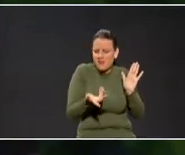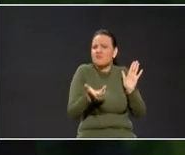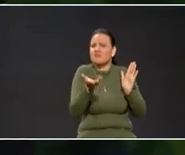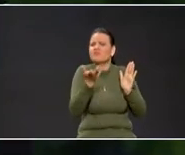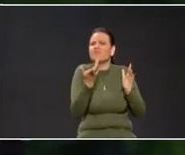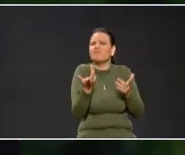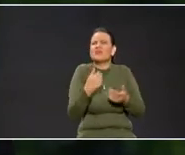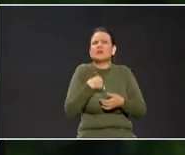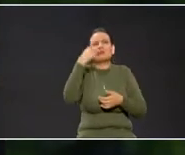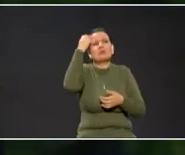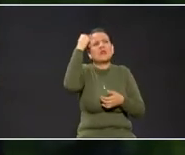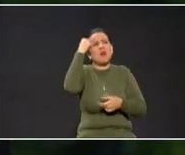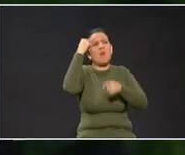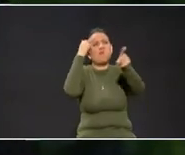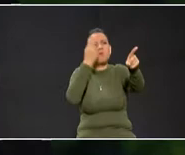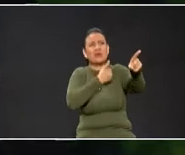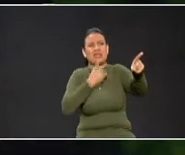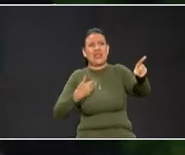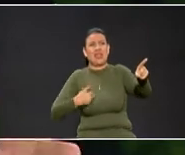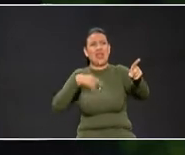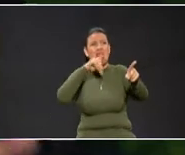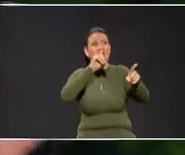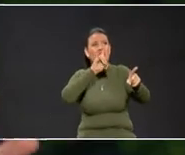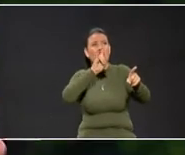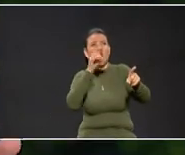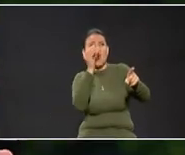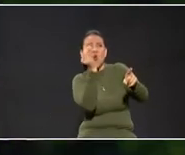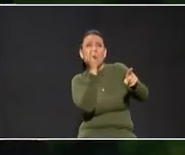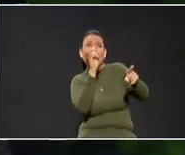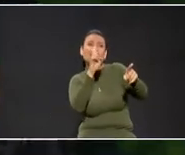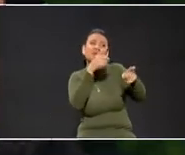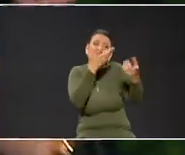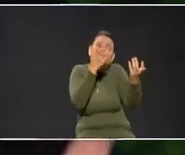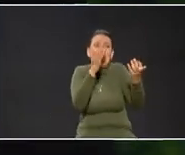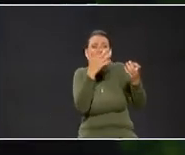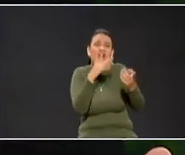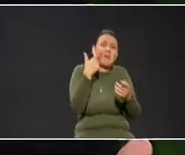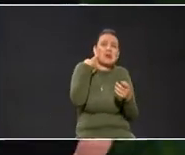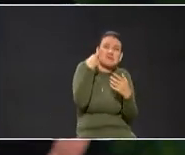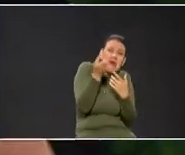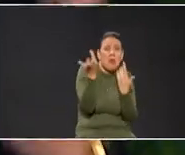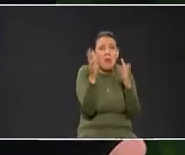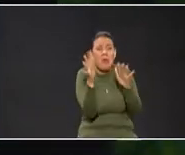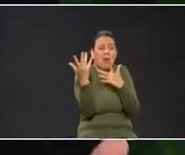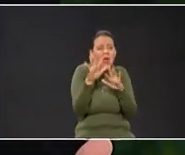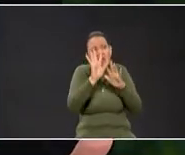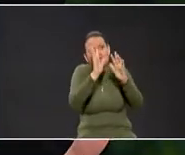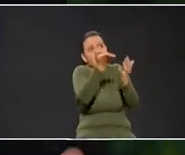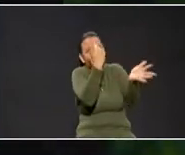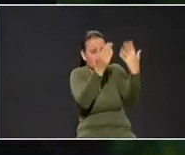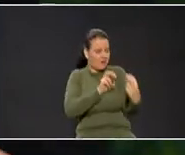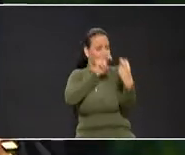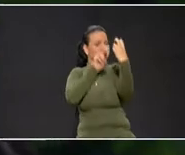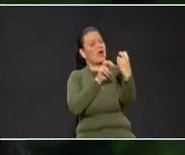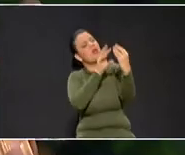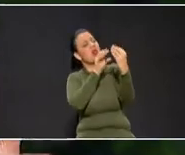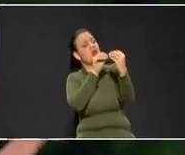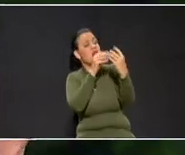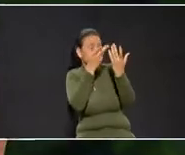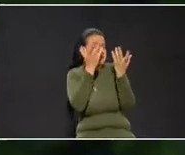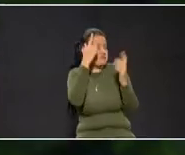con el presidente de duke menos mal el presidente de lo que hay es como medio bakán hongo y entonces con el presidente se pueden hacer muchas cosas entonces